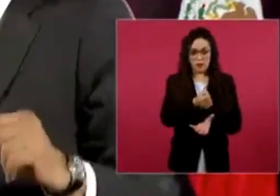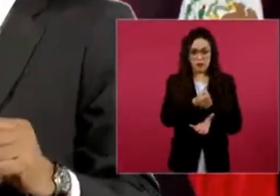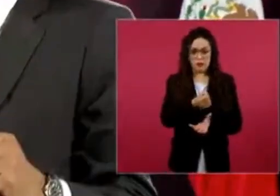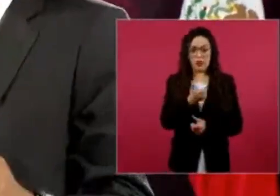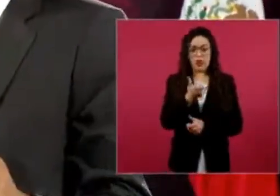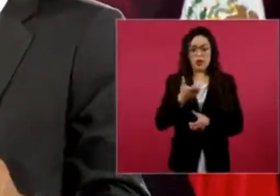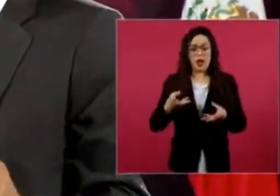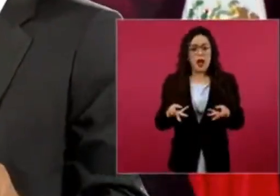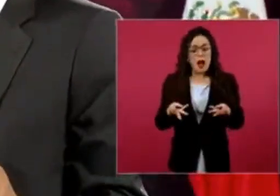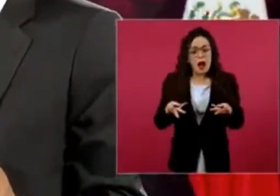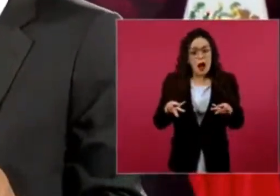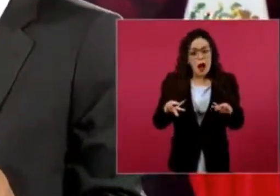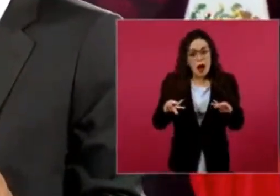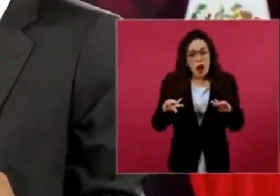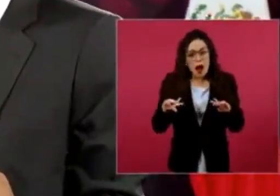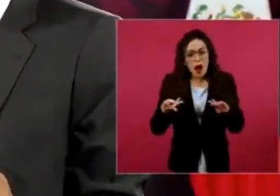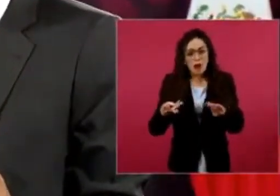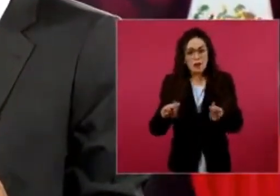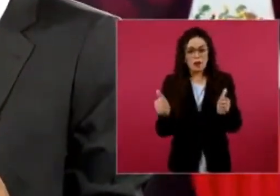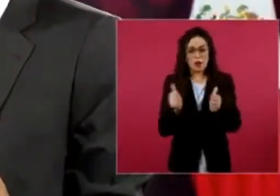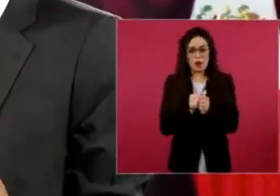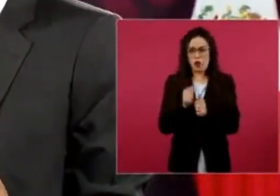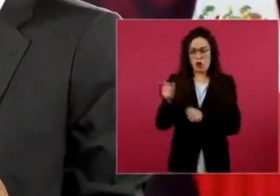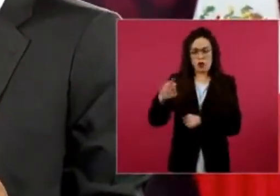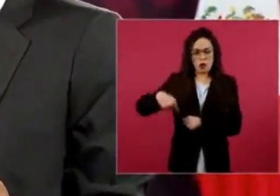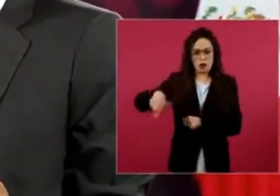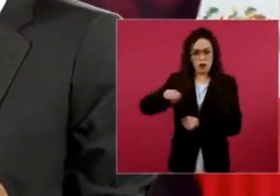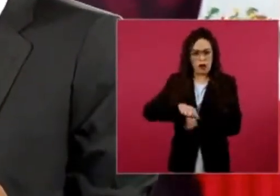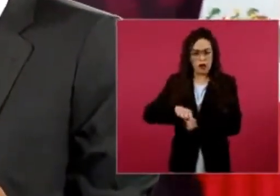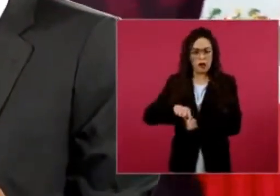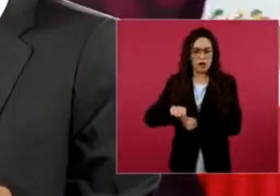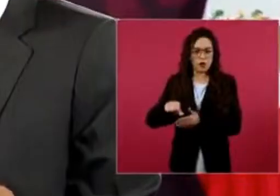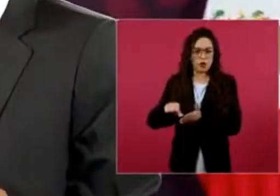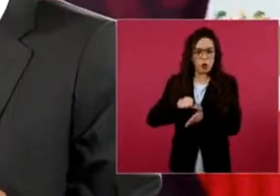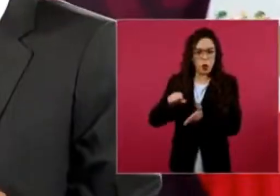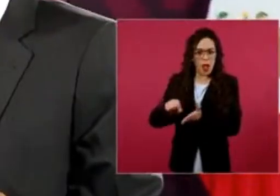salarios elevadísimos, en aviones,